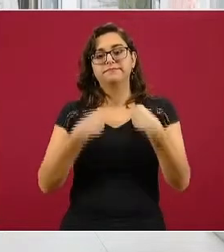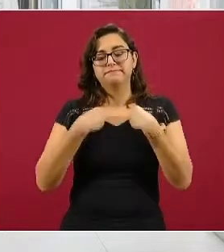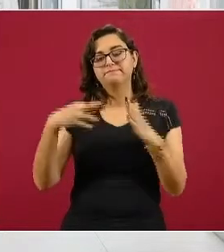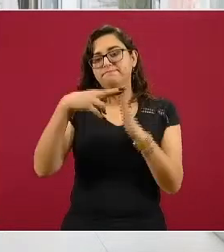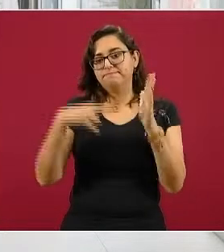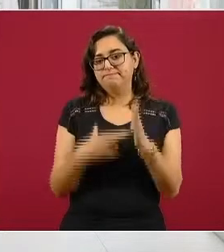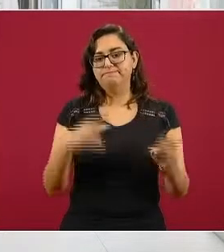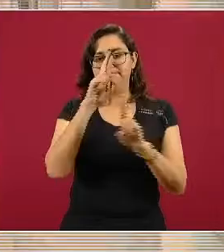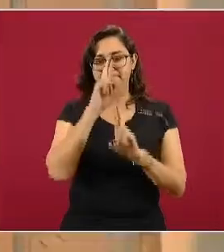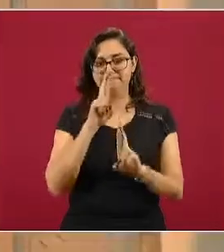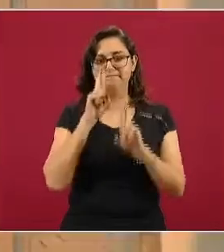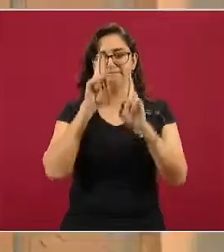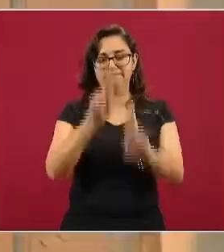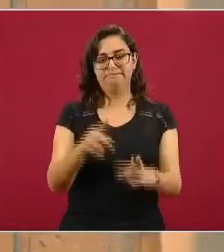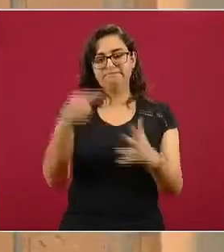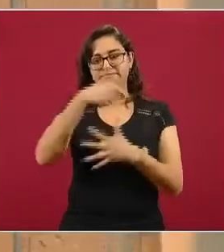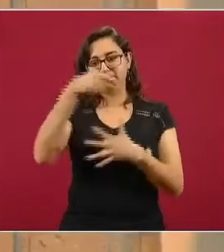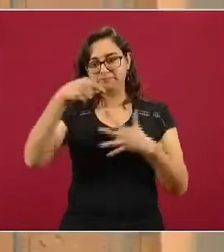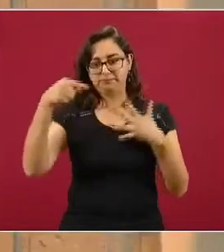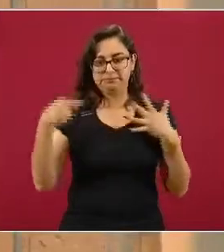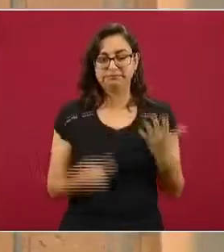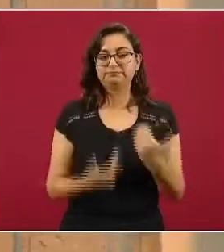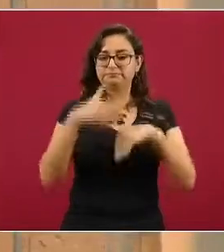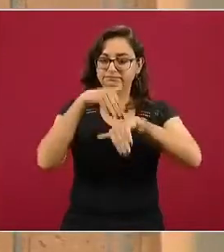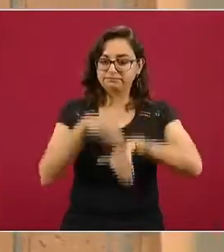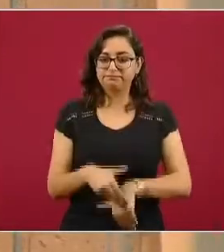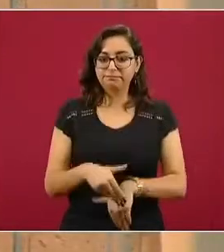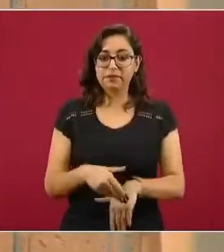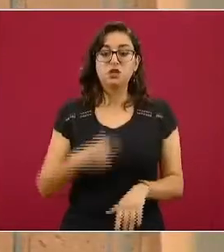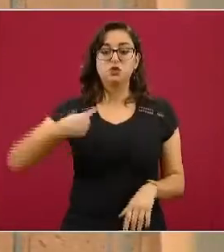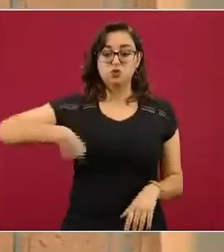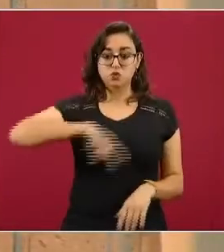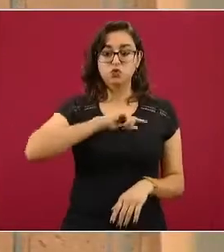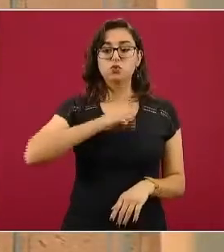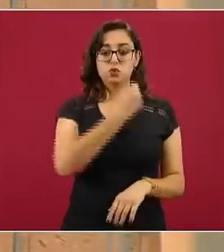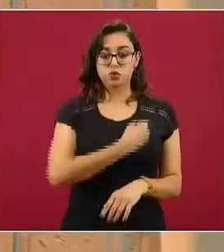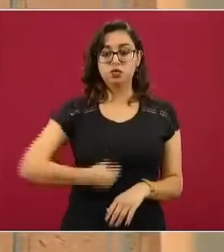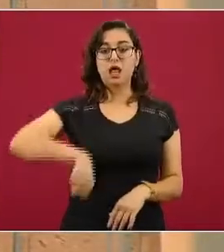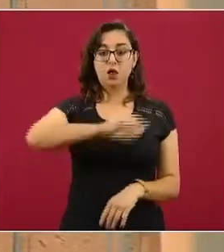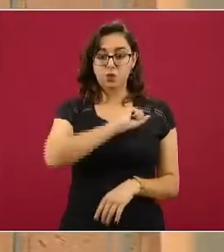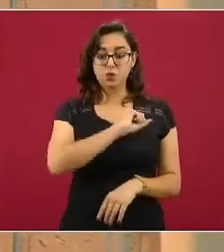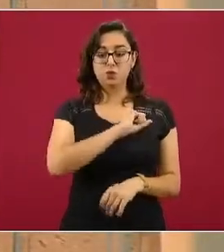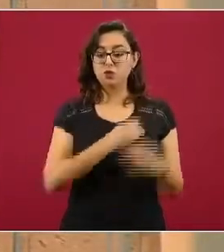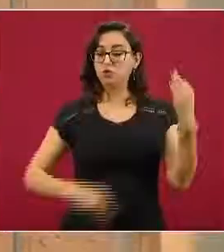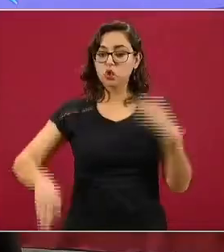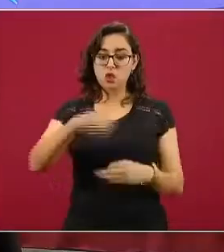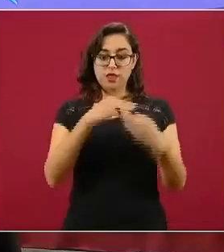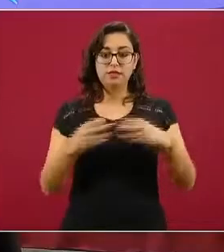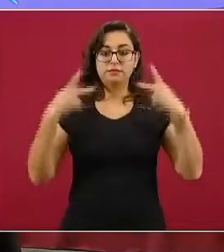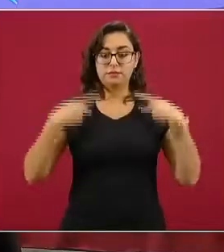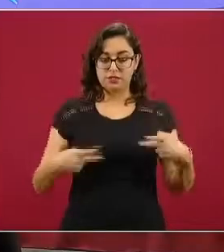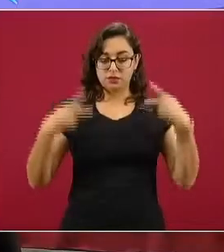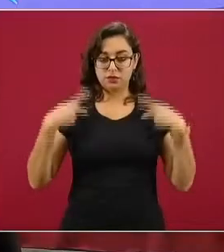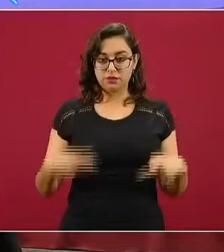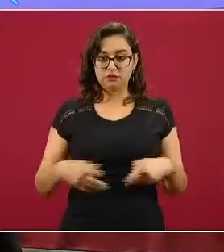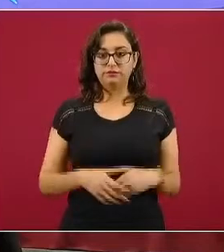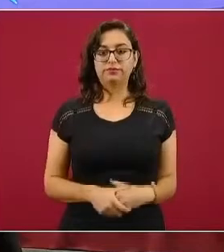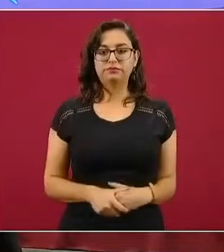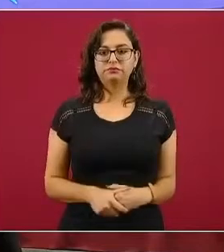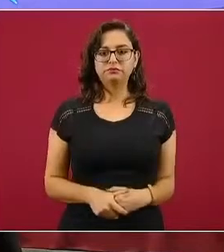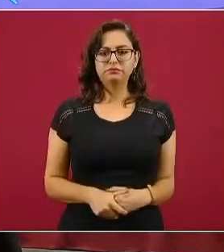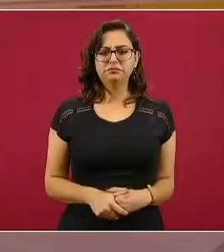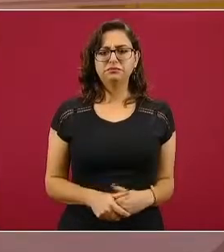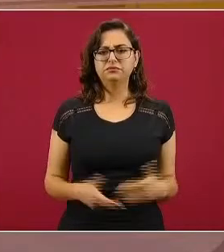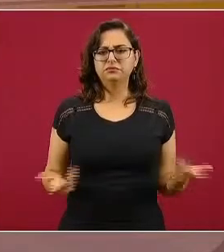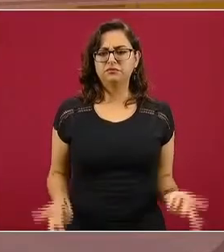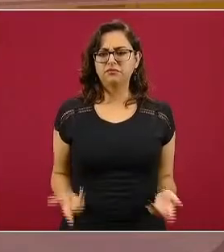nuevas reglas, hay que seguir las indicaciones porque es por nuestra salud y por la salud de todos. ¿Qué pasa si no